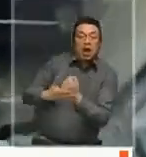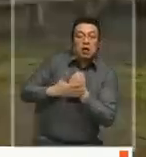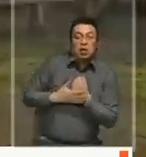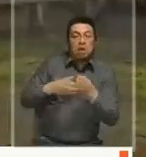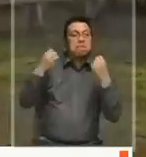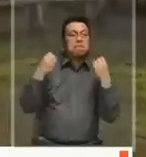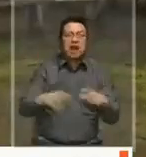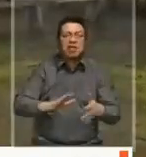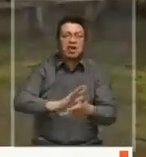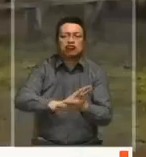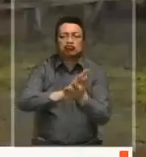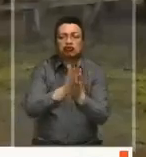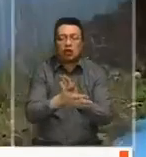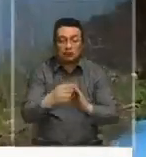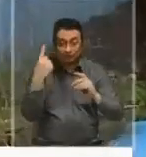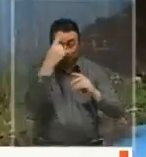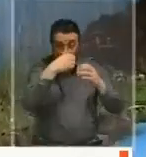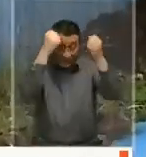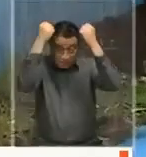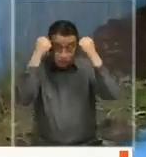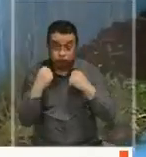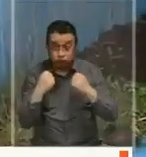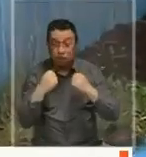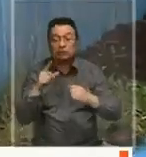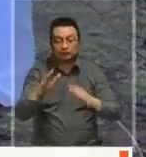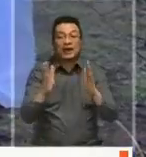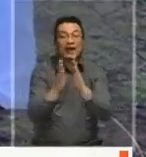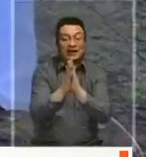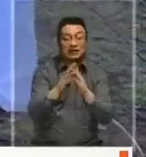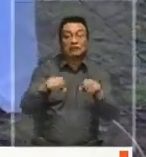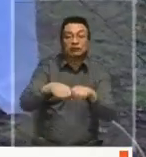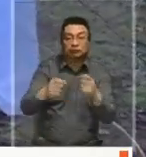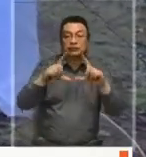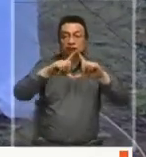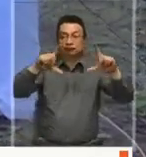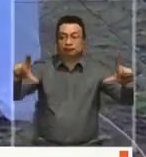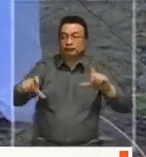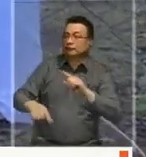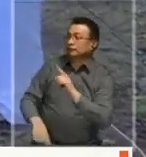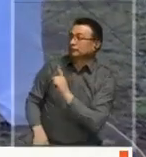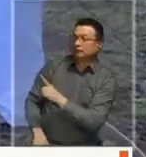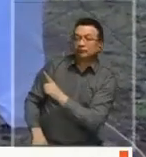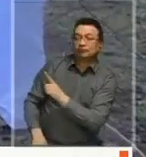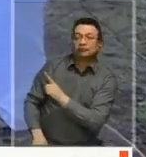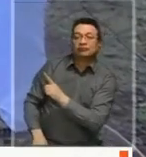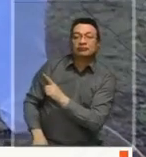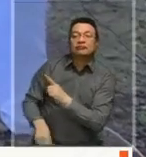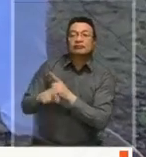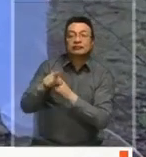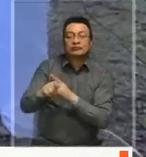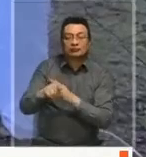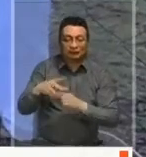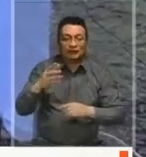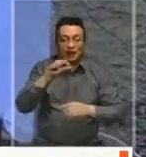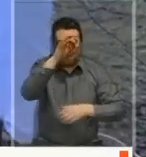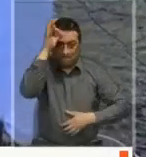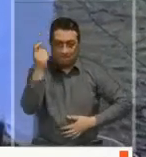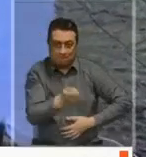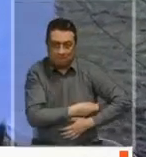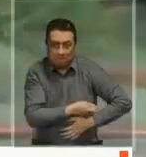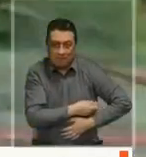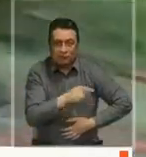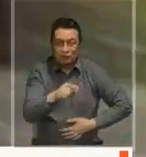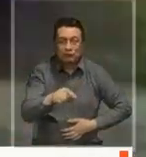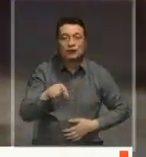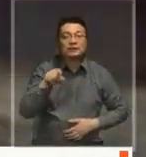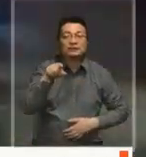perdió. Los encapuchados también dañaron una capilla y dejaron este lienzo en que la resistencia mapuche mayeco se adjudicó el ataque